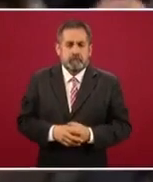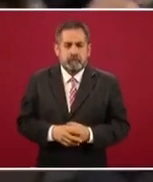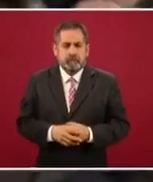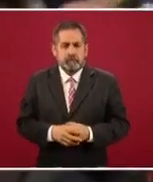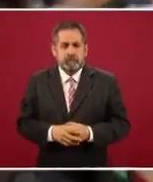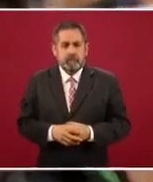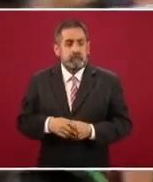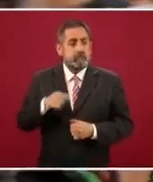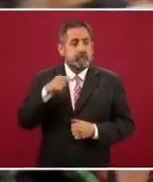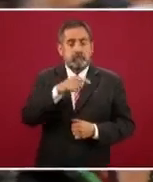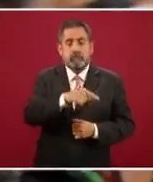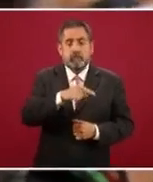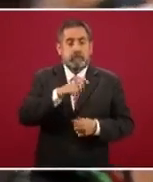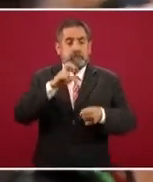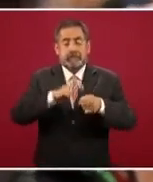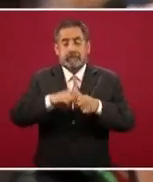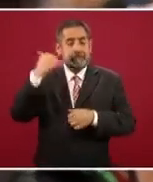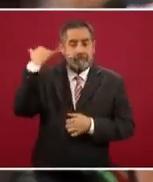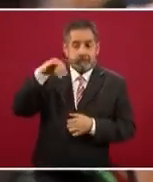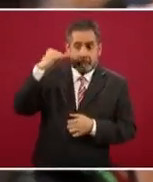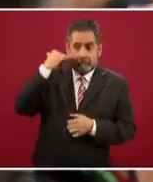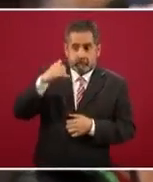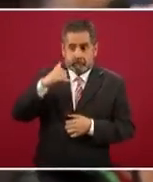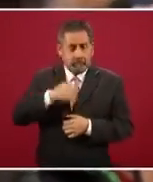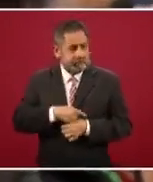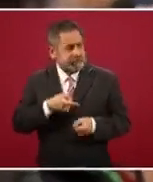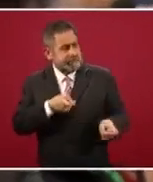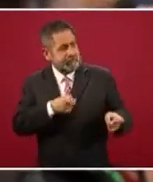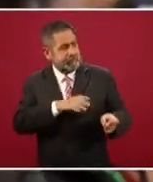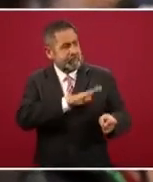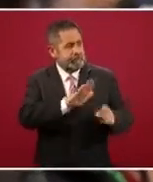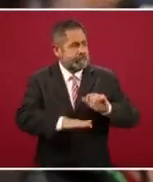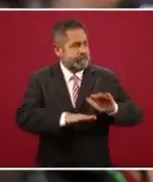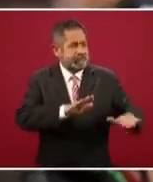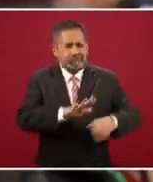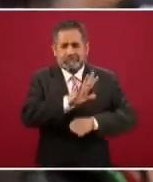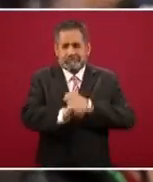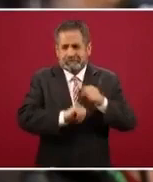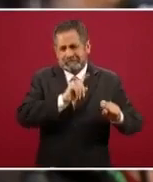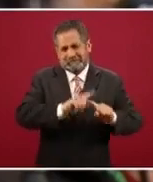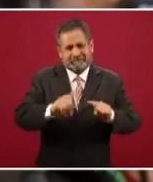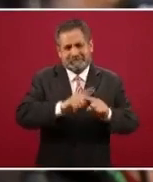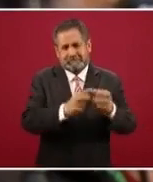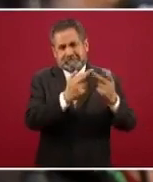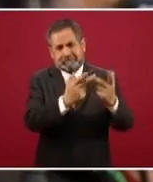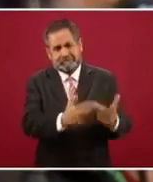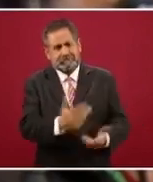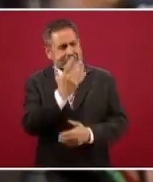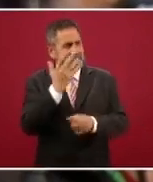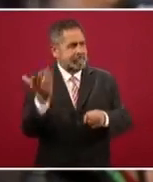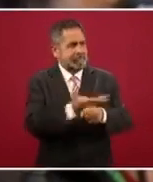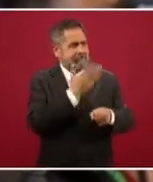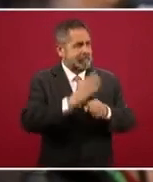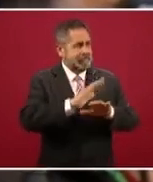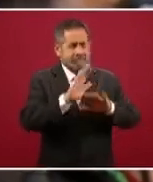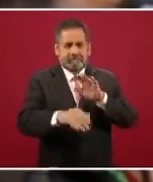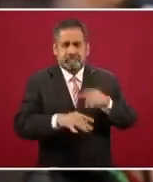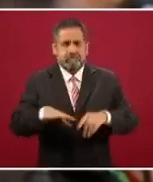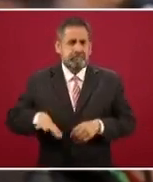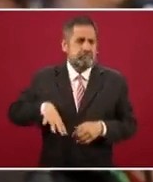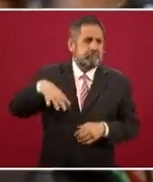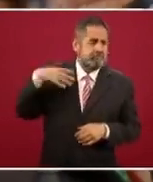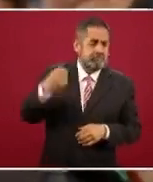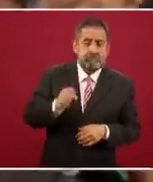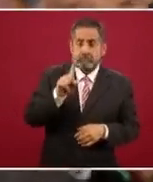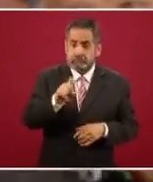un cenote en el estado de Yucatán, mató animales y destruyó hectáreas de selva. Eneral se convirtió en la mayor explotadora de